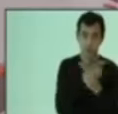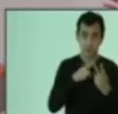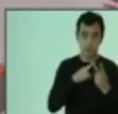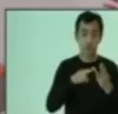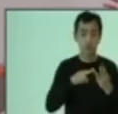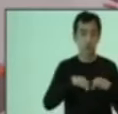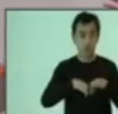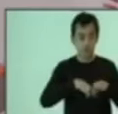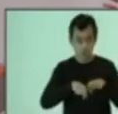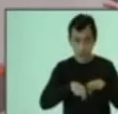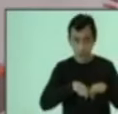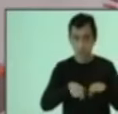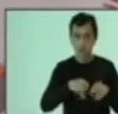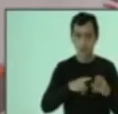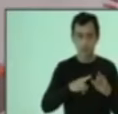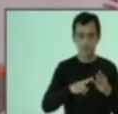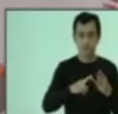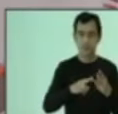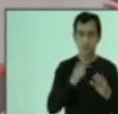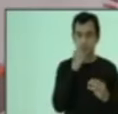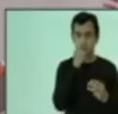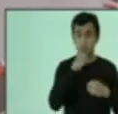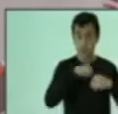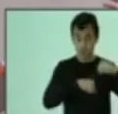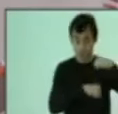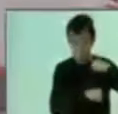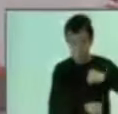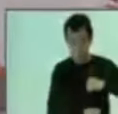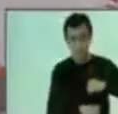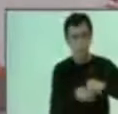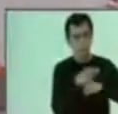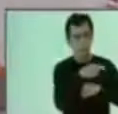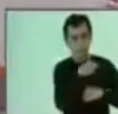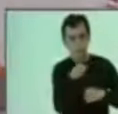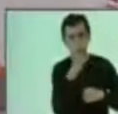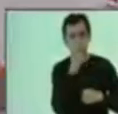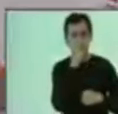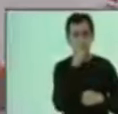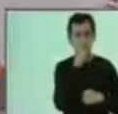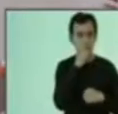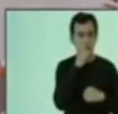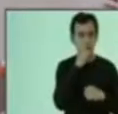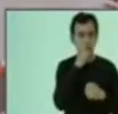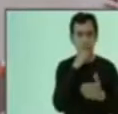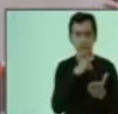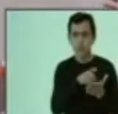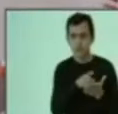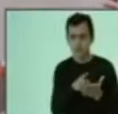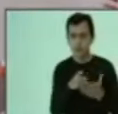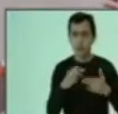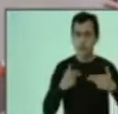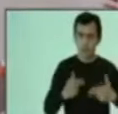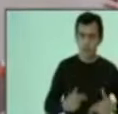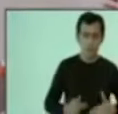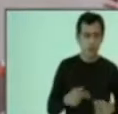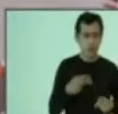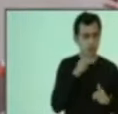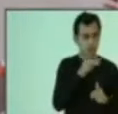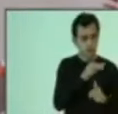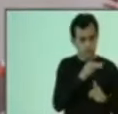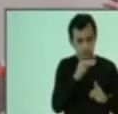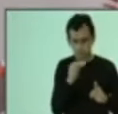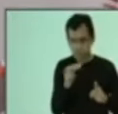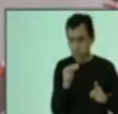empleo. Como funcionarios públicos, estamos obligados a abordar los derechos humanos desde una perspectiva